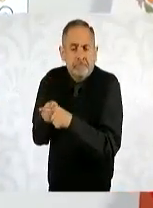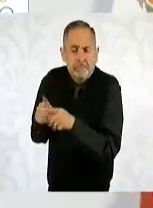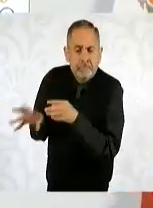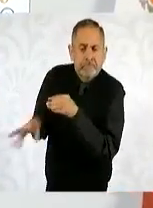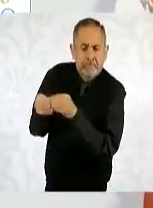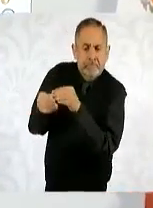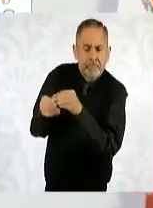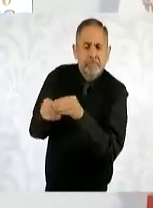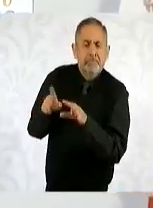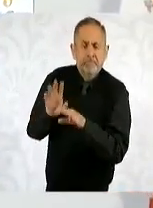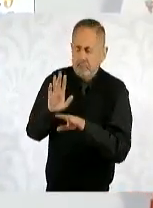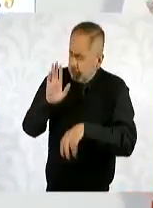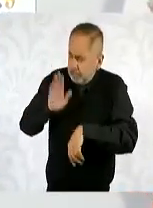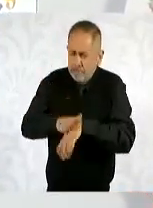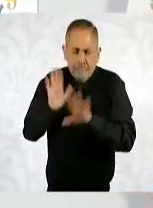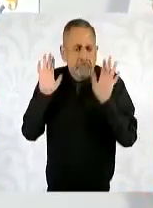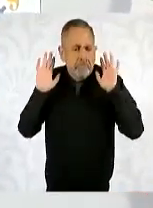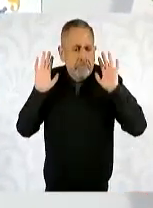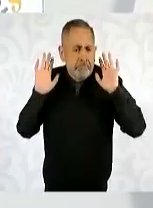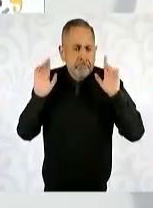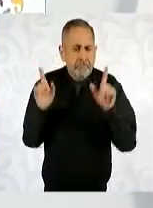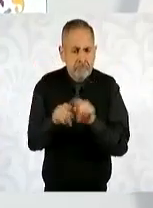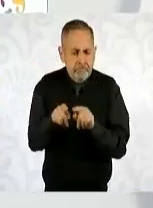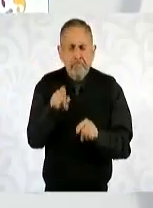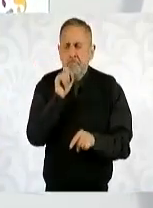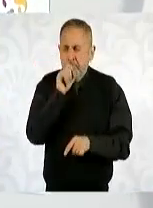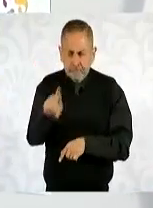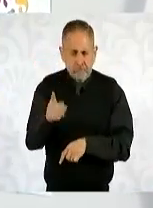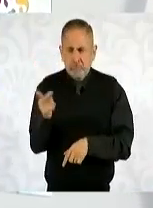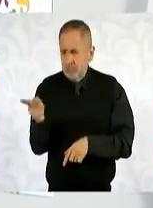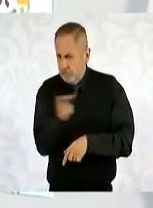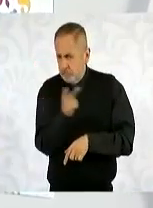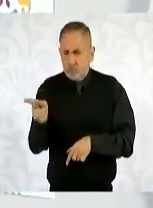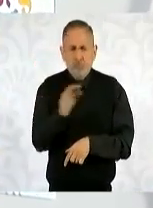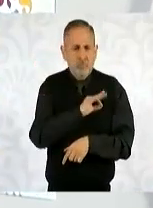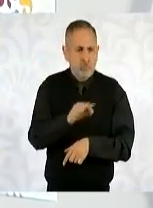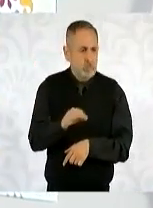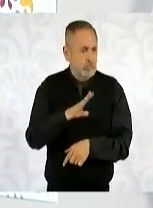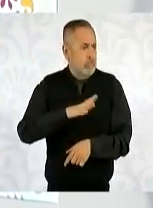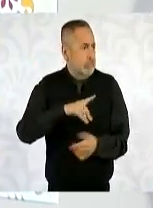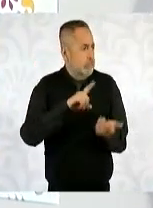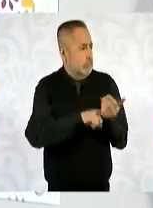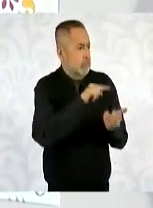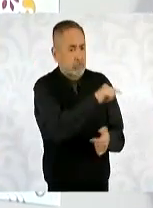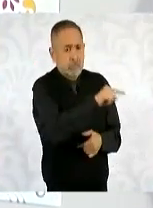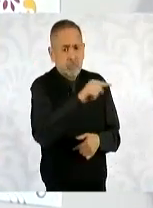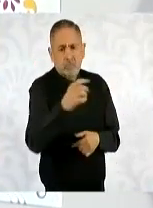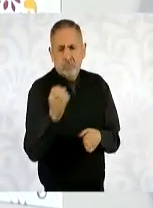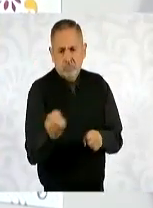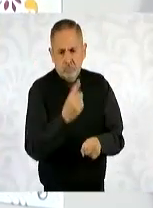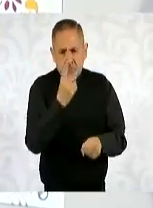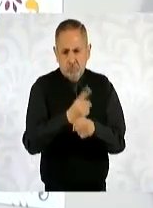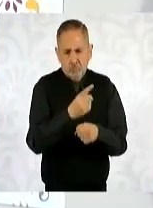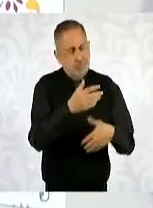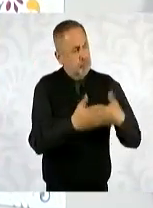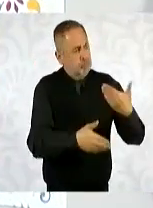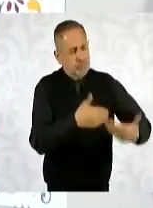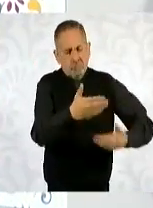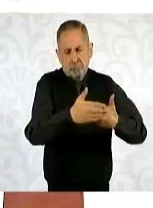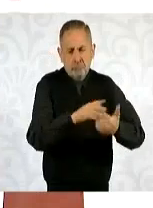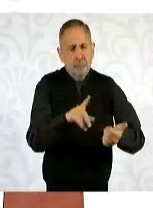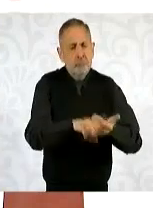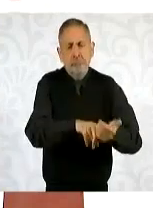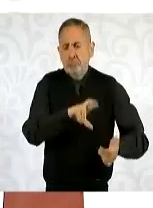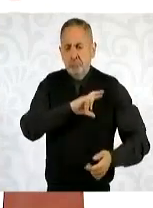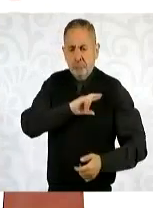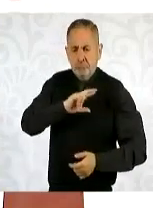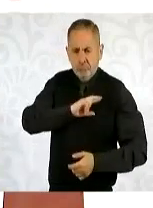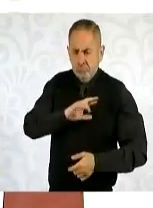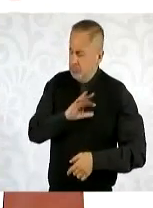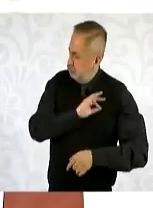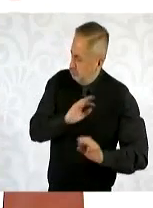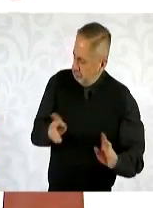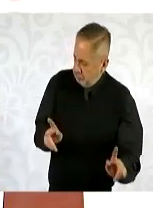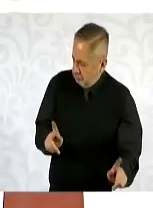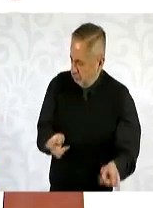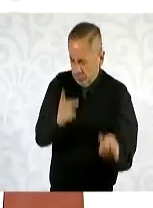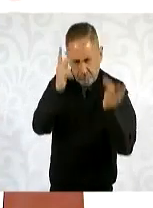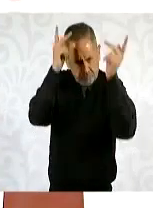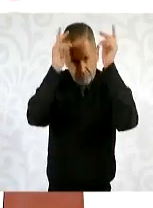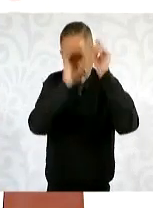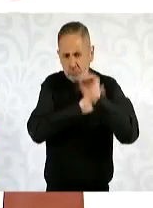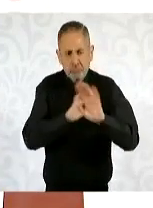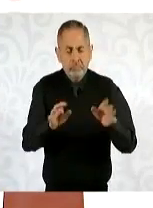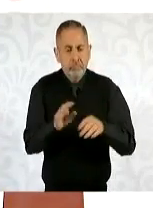se hace. Entonces hay mucha oportunidad para el desarrollo de vivienda privada. Y la otra parte, esa sí